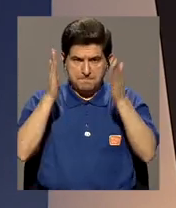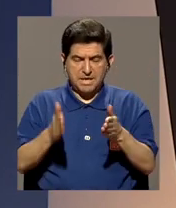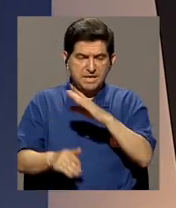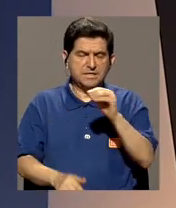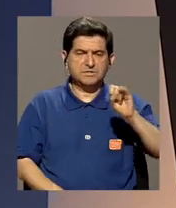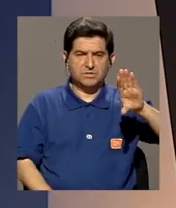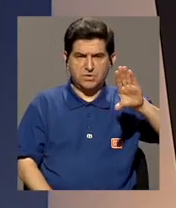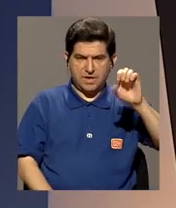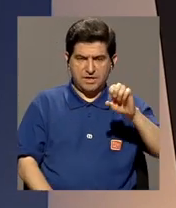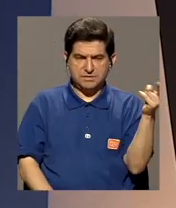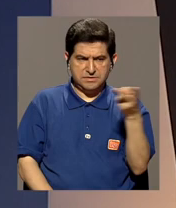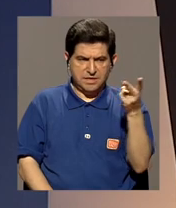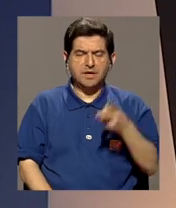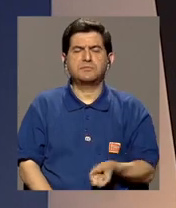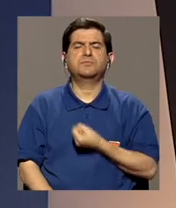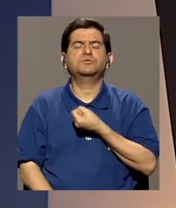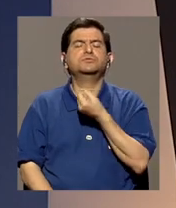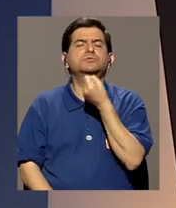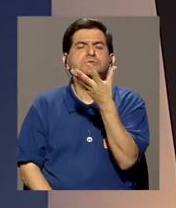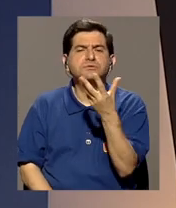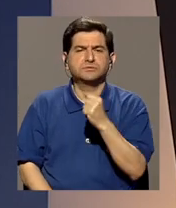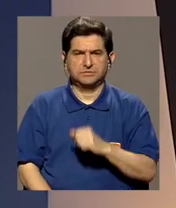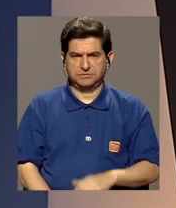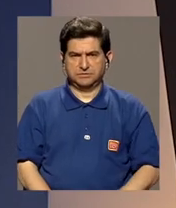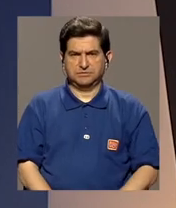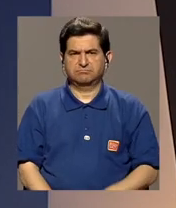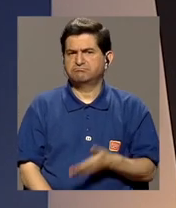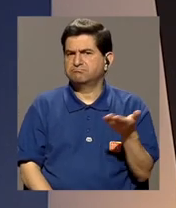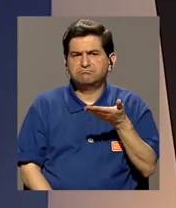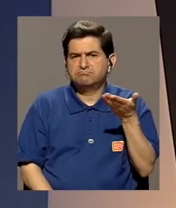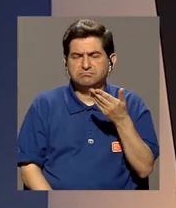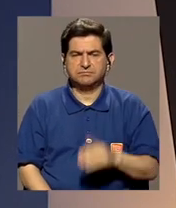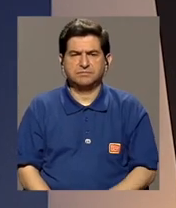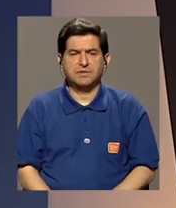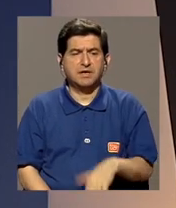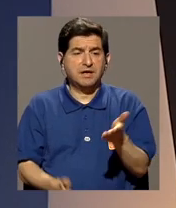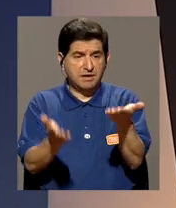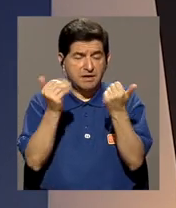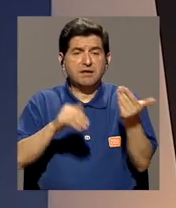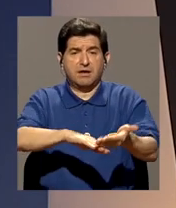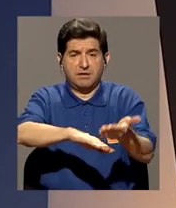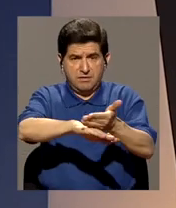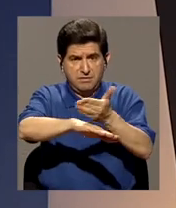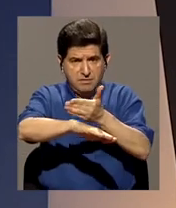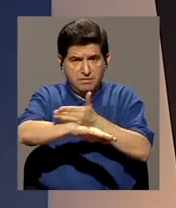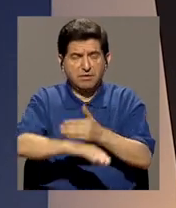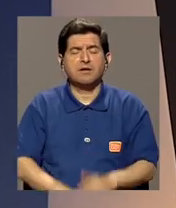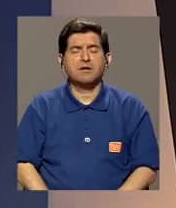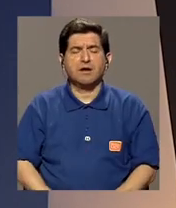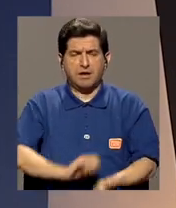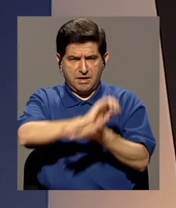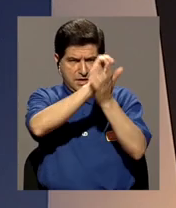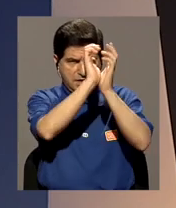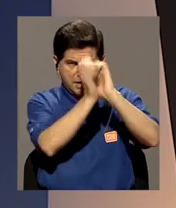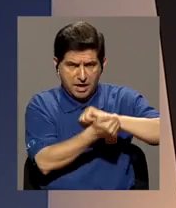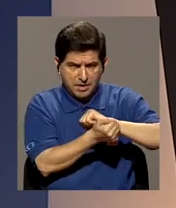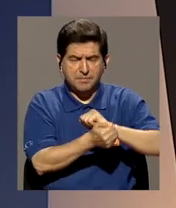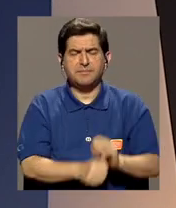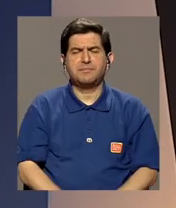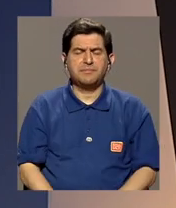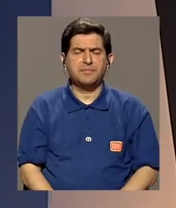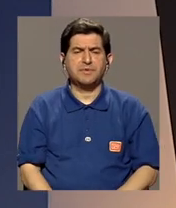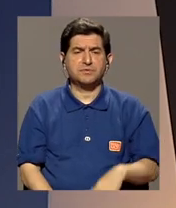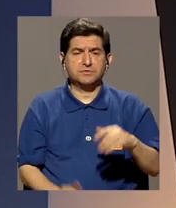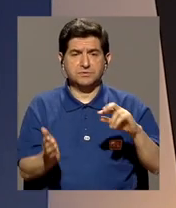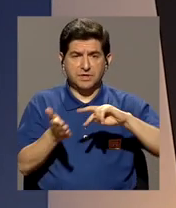como en el irse pues han expresado que éste desean impulsar cambios radicales respecto a lo